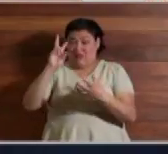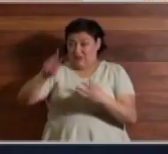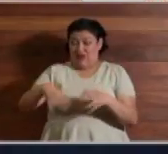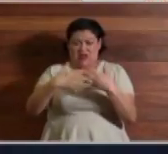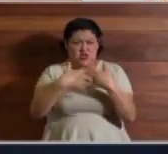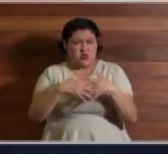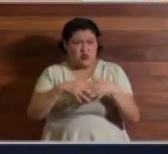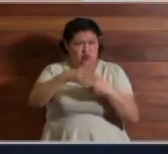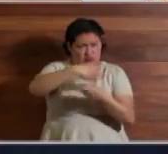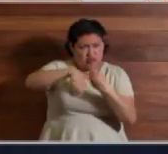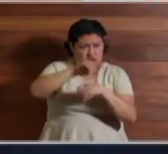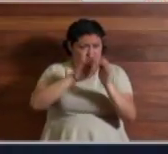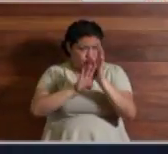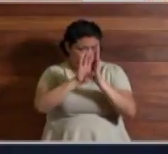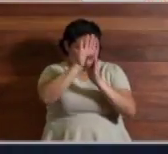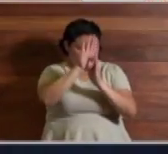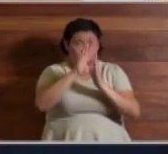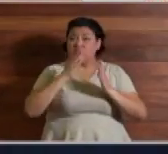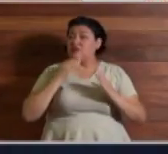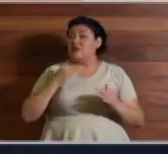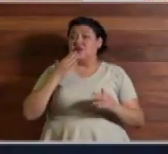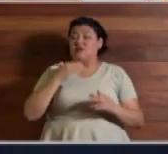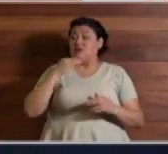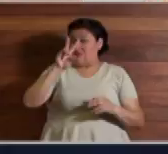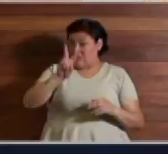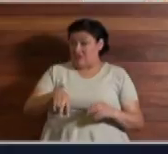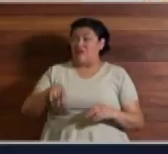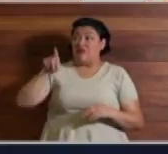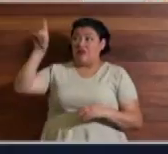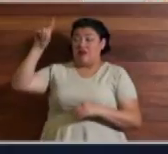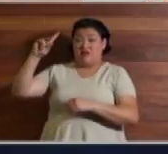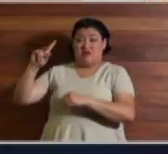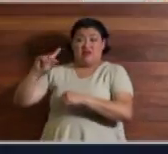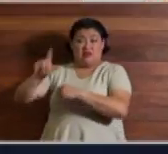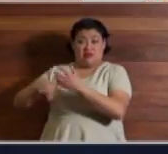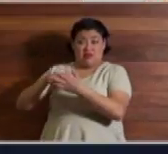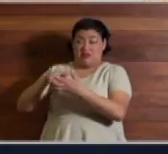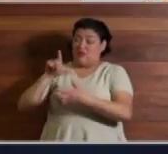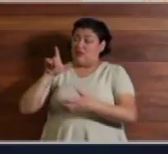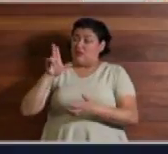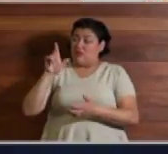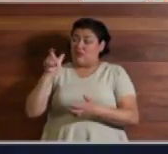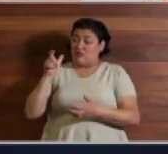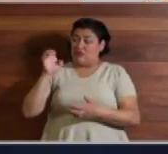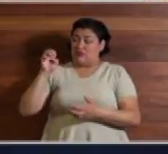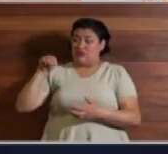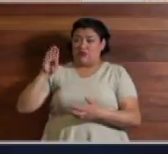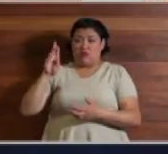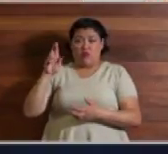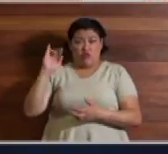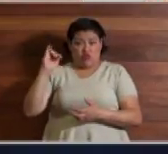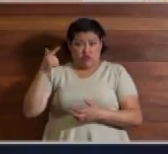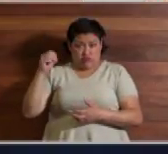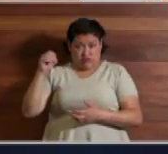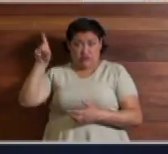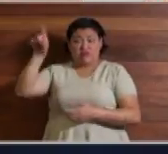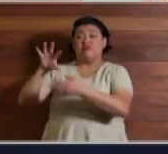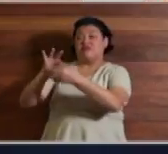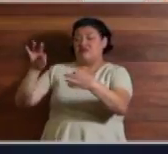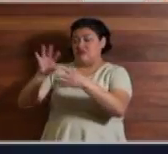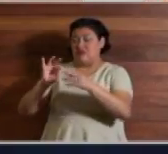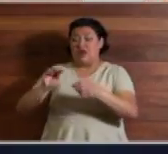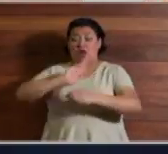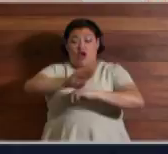nueva normalidad como se estableció en la última reunión de Luxemburgo, y de alta concentración, estamos pensando